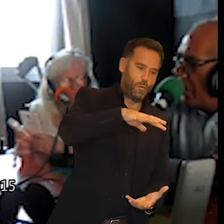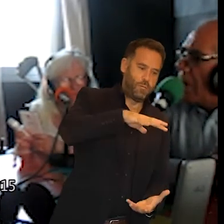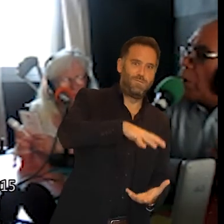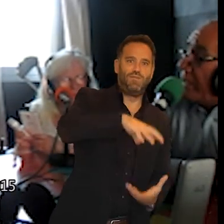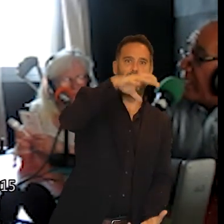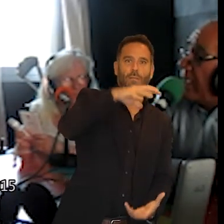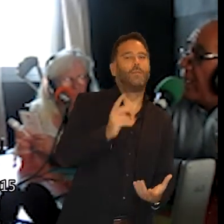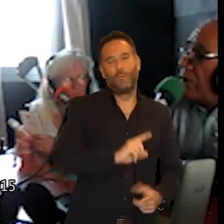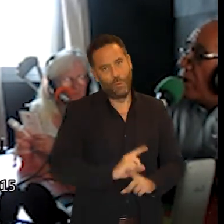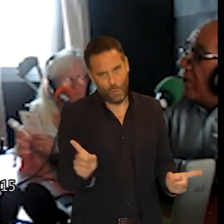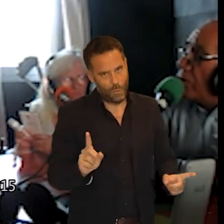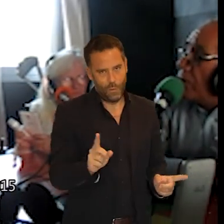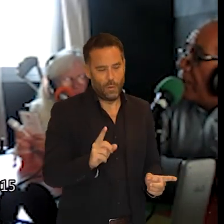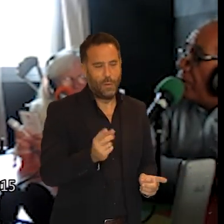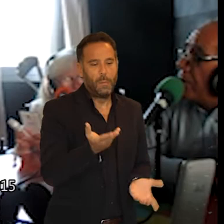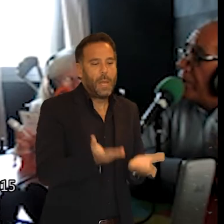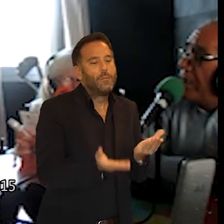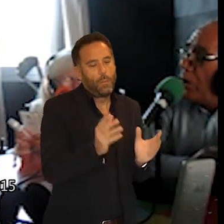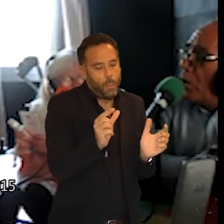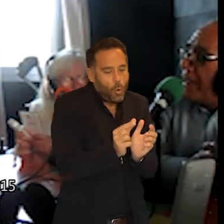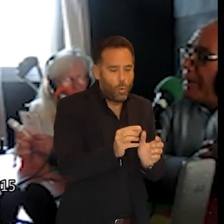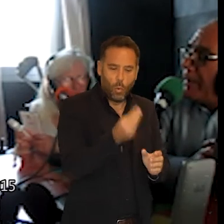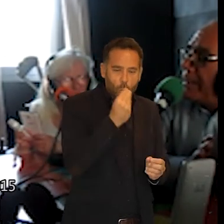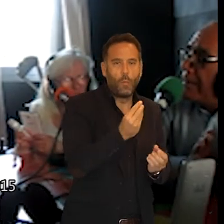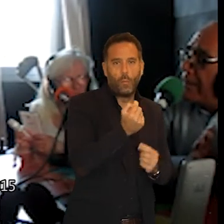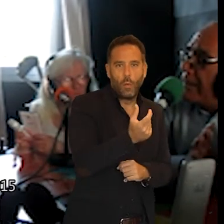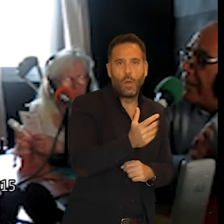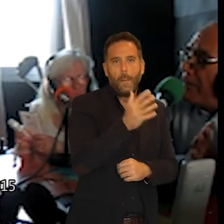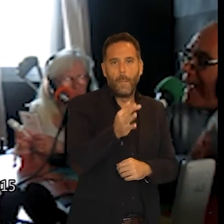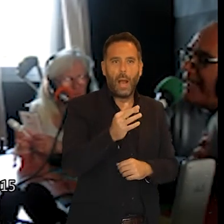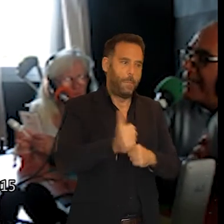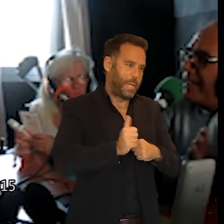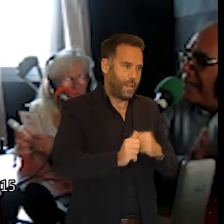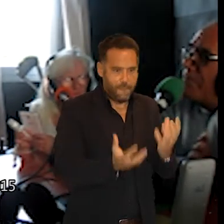cogíamos la palma grande. Y aparte cogíamos y se le echaba las patatas